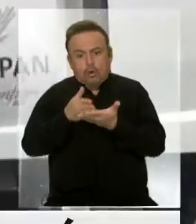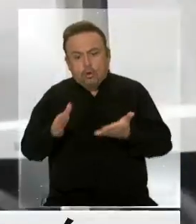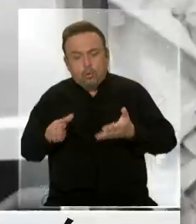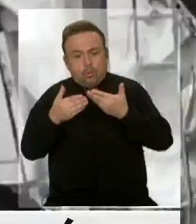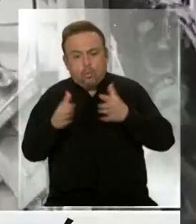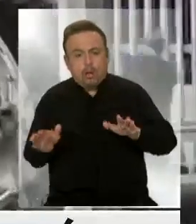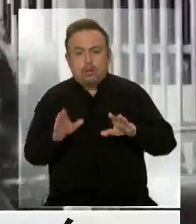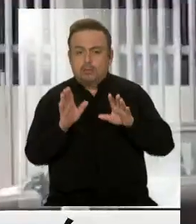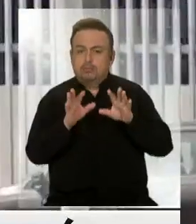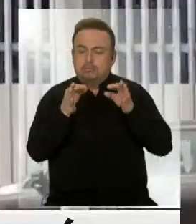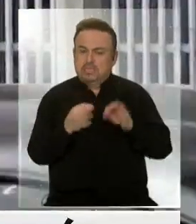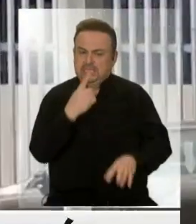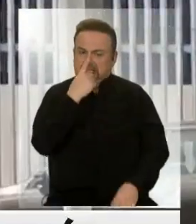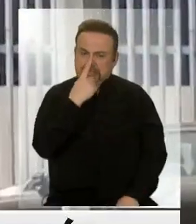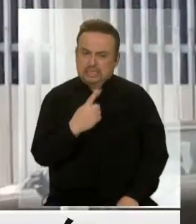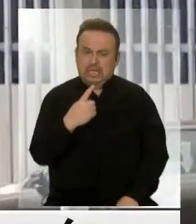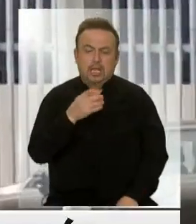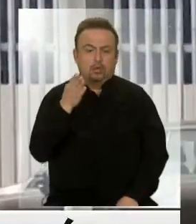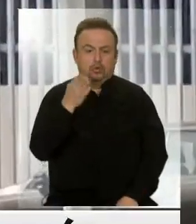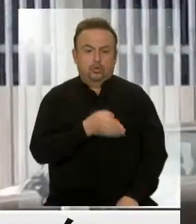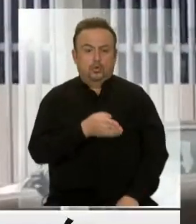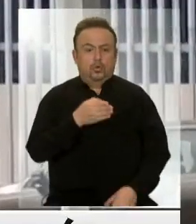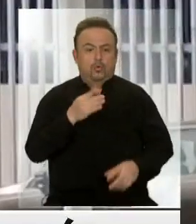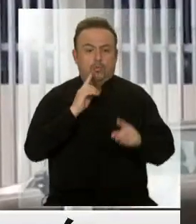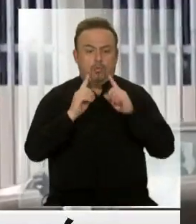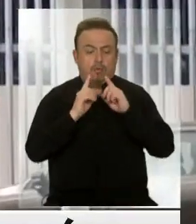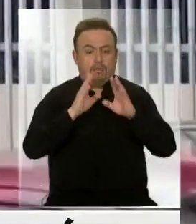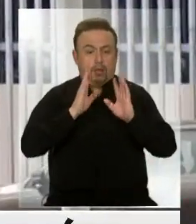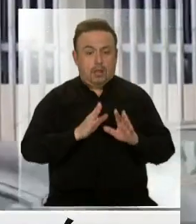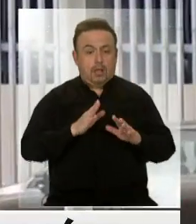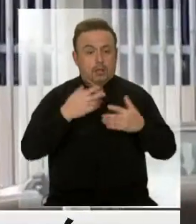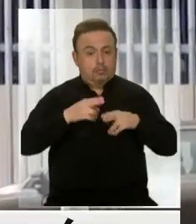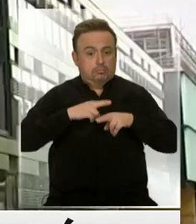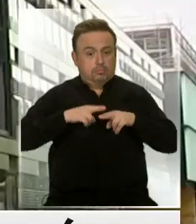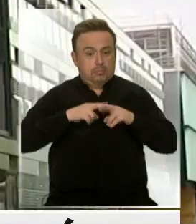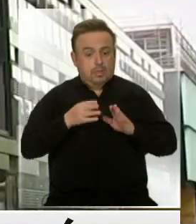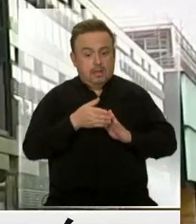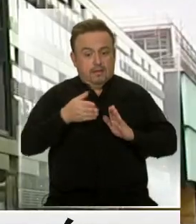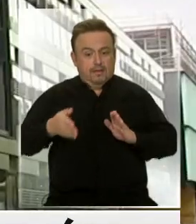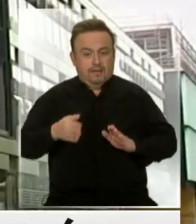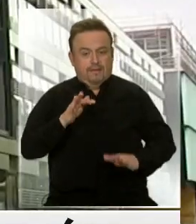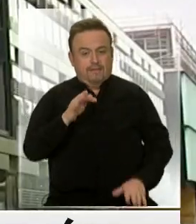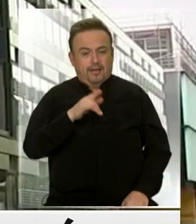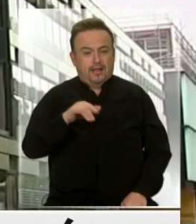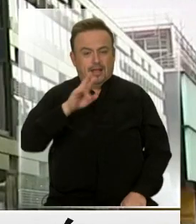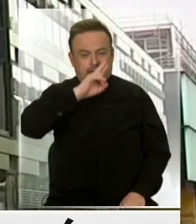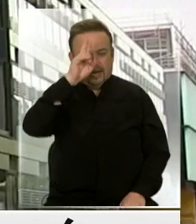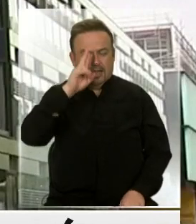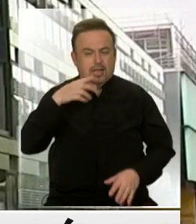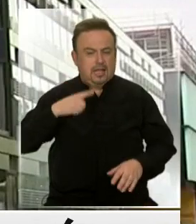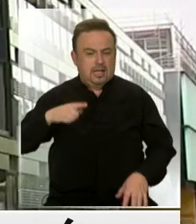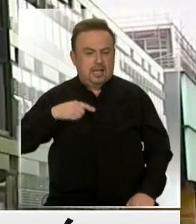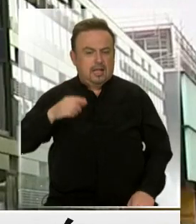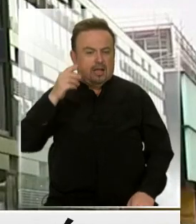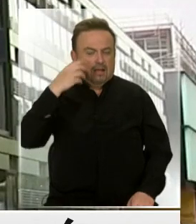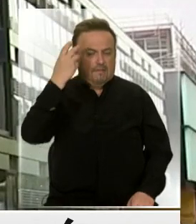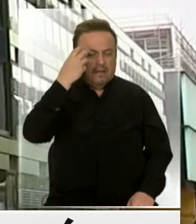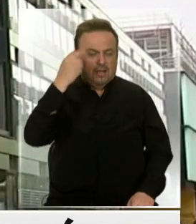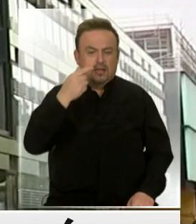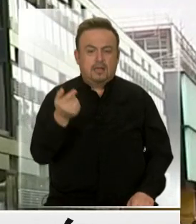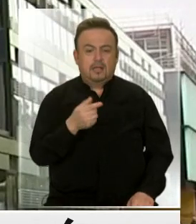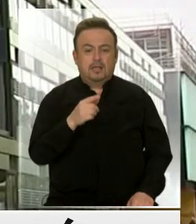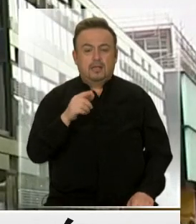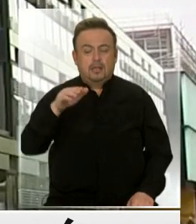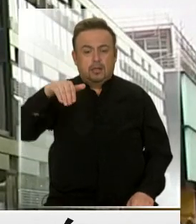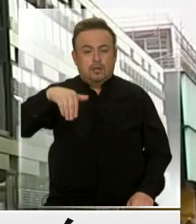cualquier cosa, y es por eso que se suspenden todas las pruebas que, recordemos, se estaban realizando en Reino Unido, Estados Unidos, en Brasil, en